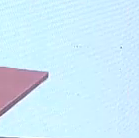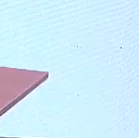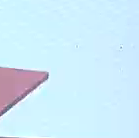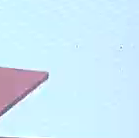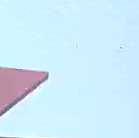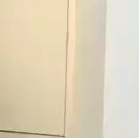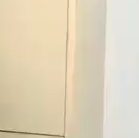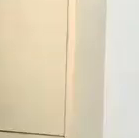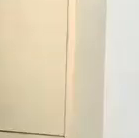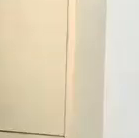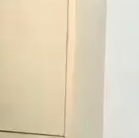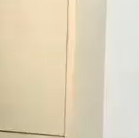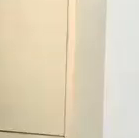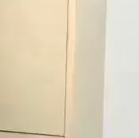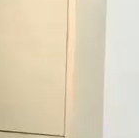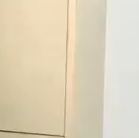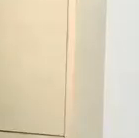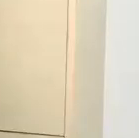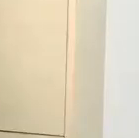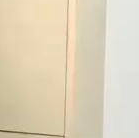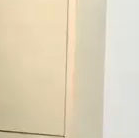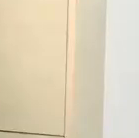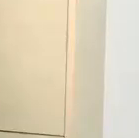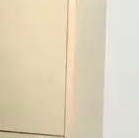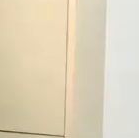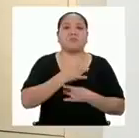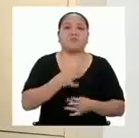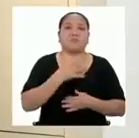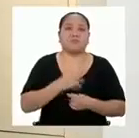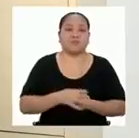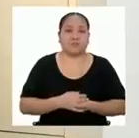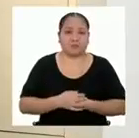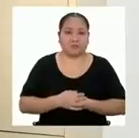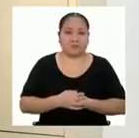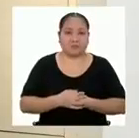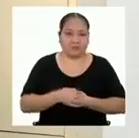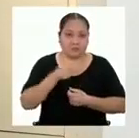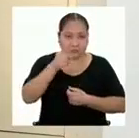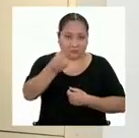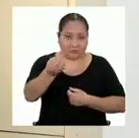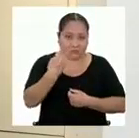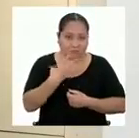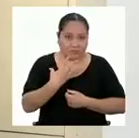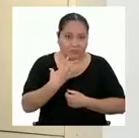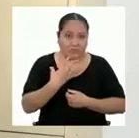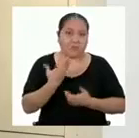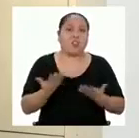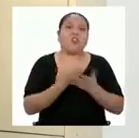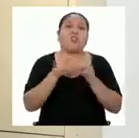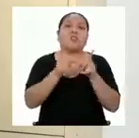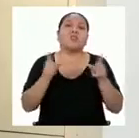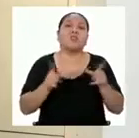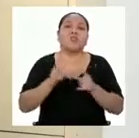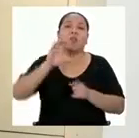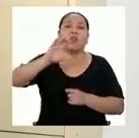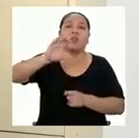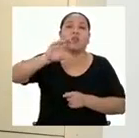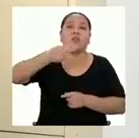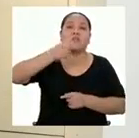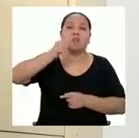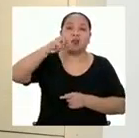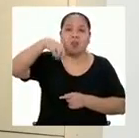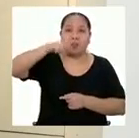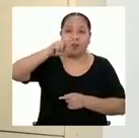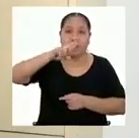¡Qué buen texto! Sí, es un texto interesante. Ahora, ¿me puedes decir dónde queda Chaparrí? ¿Todos